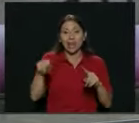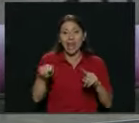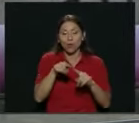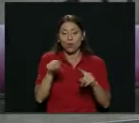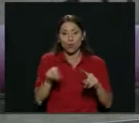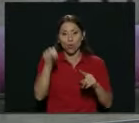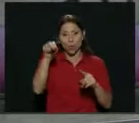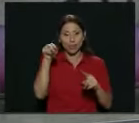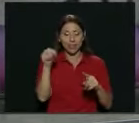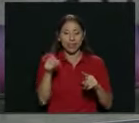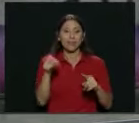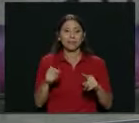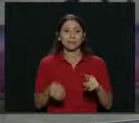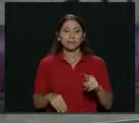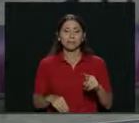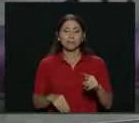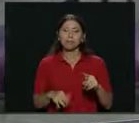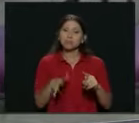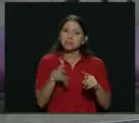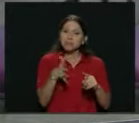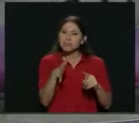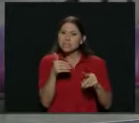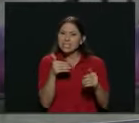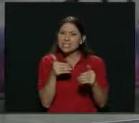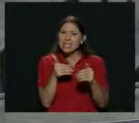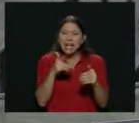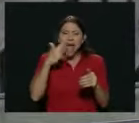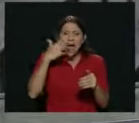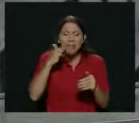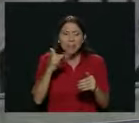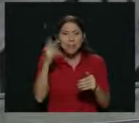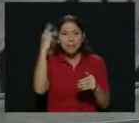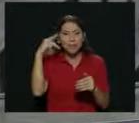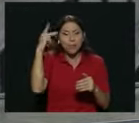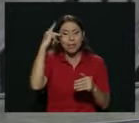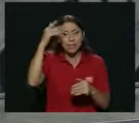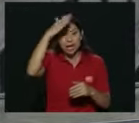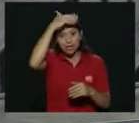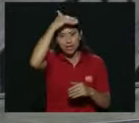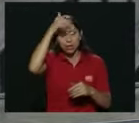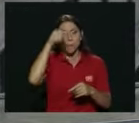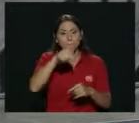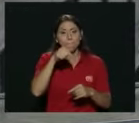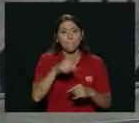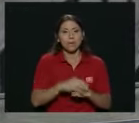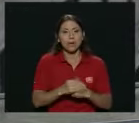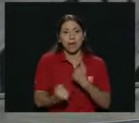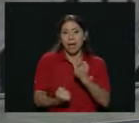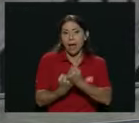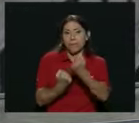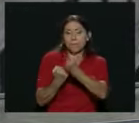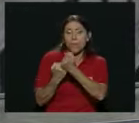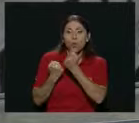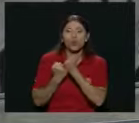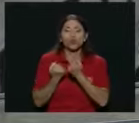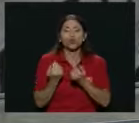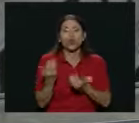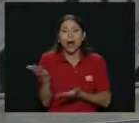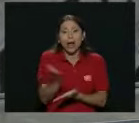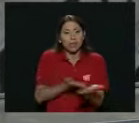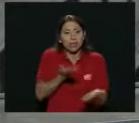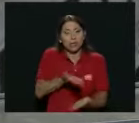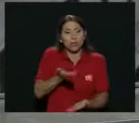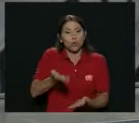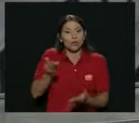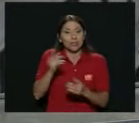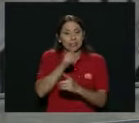tiene una línea de cercanía a la política de Trump, incluso de apoyo a ciertas medidas de